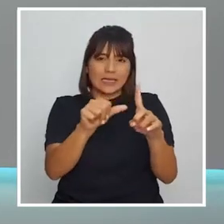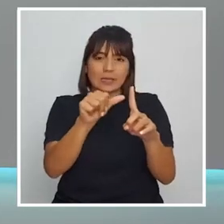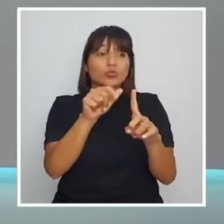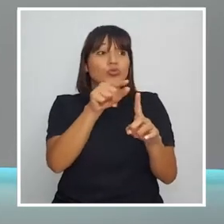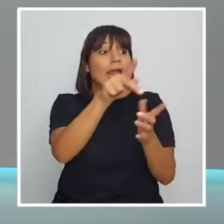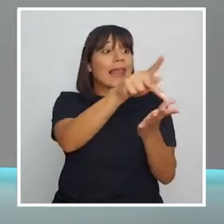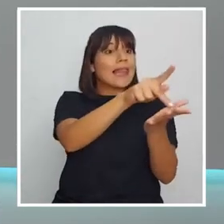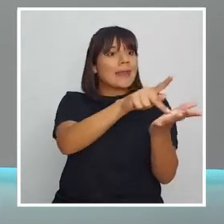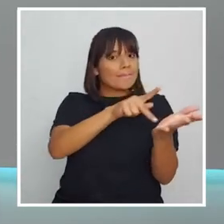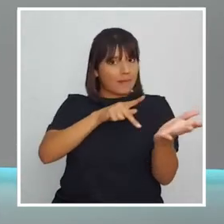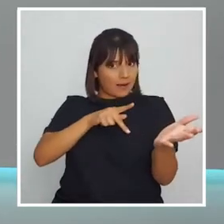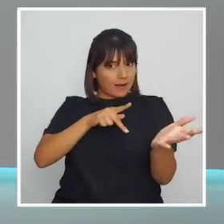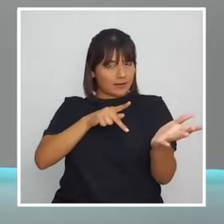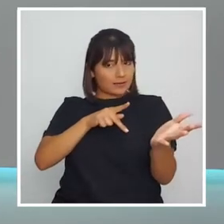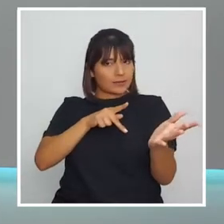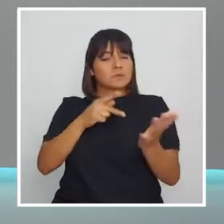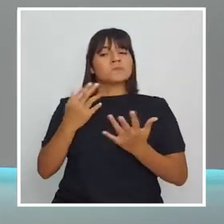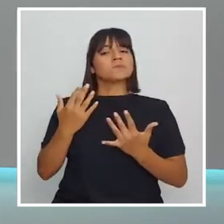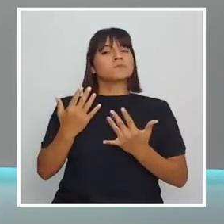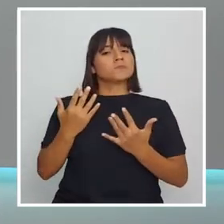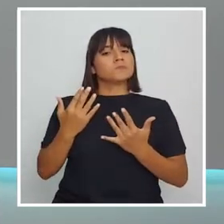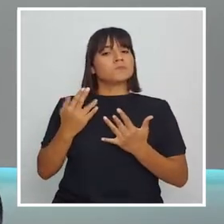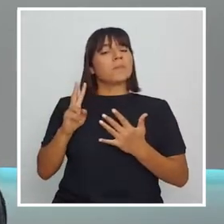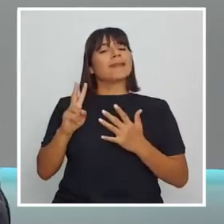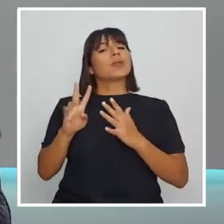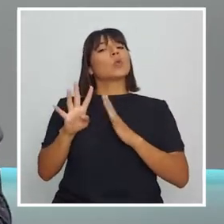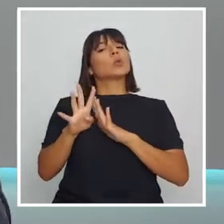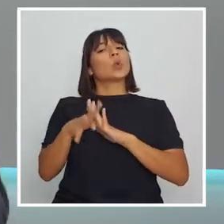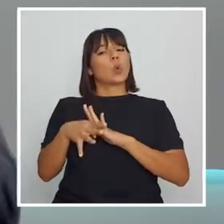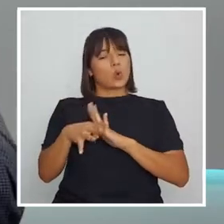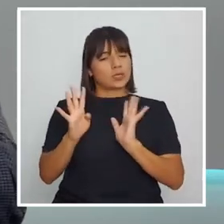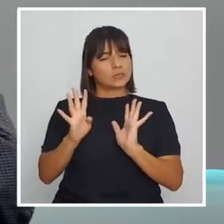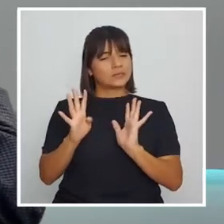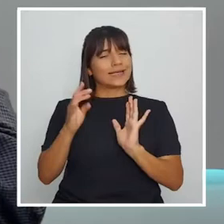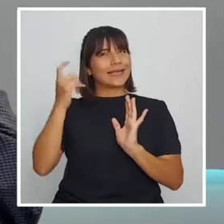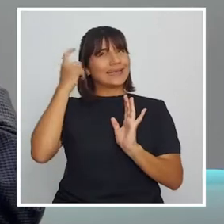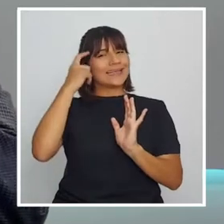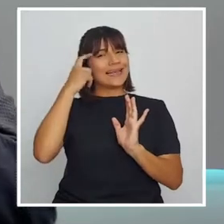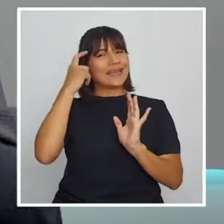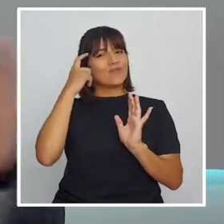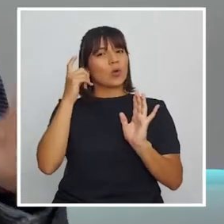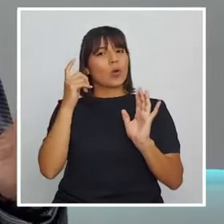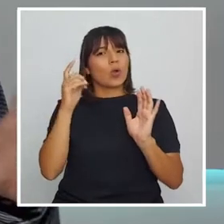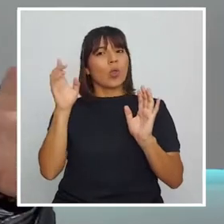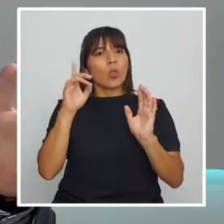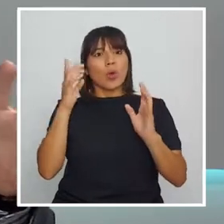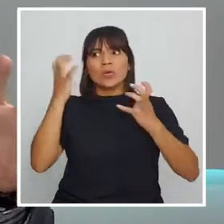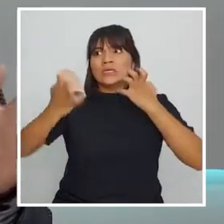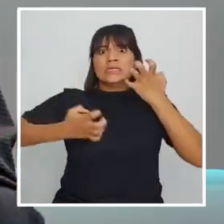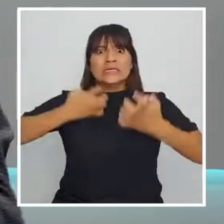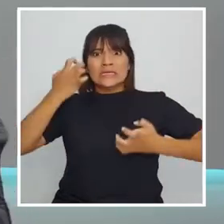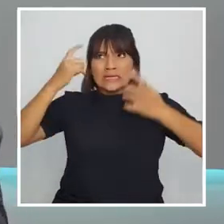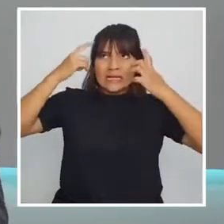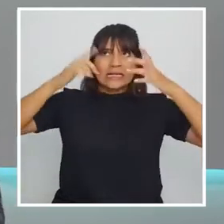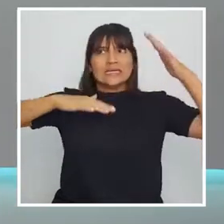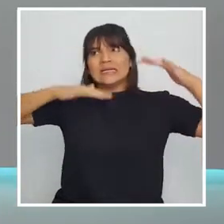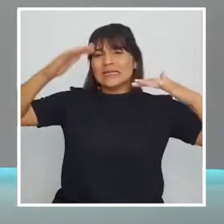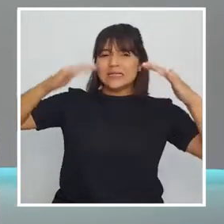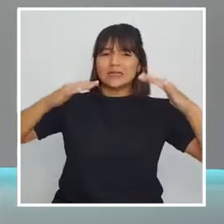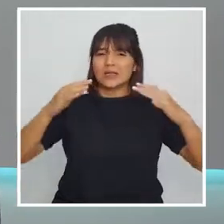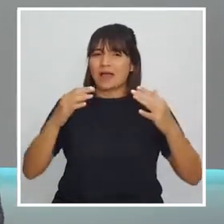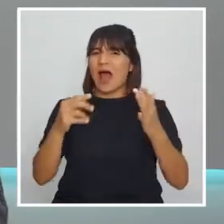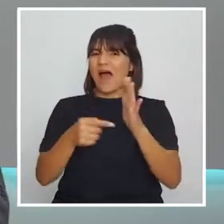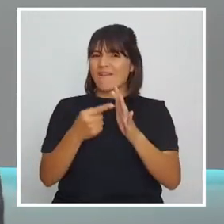recibe. Enfría el cerebro. El cerebro es un tramposo, es una máquina pero poderosa, pero es muy tramposo,